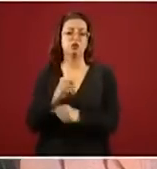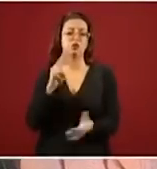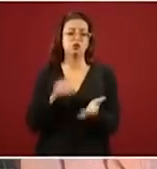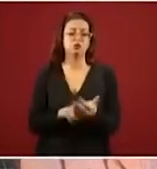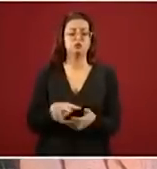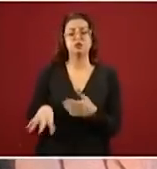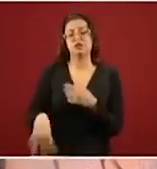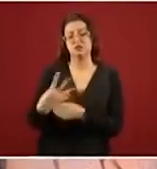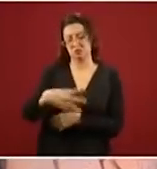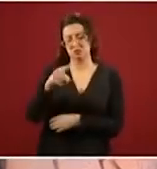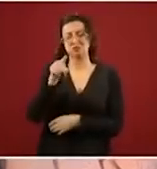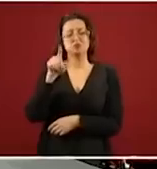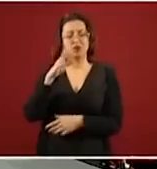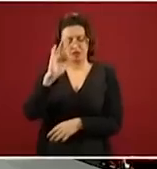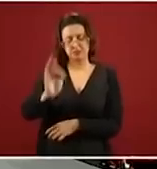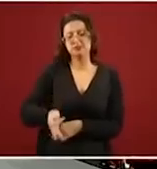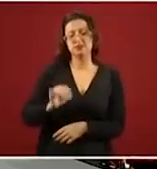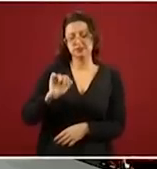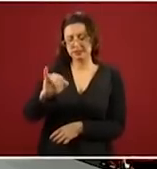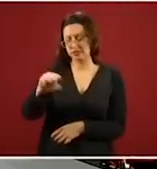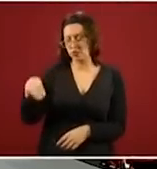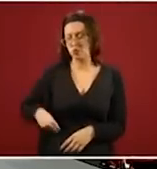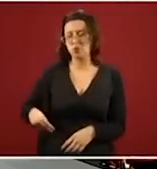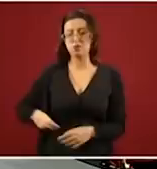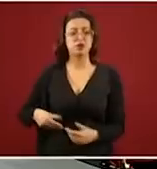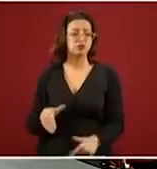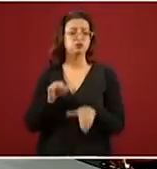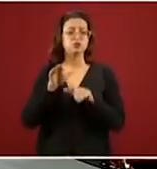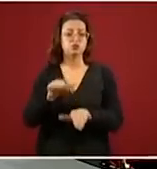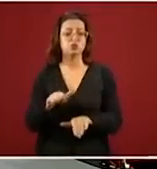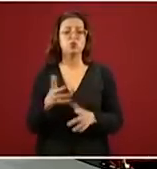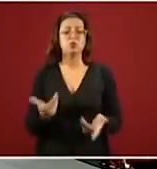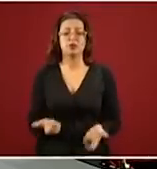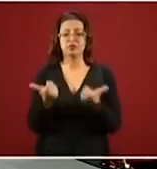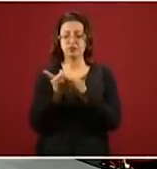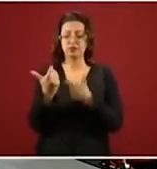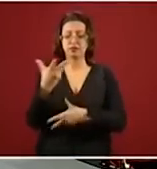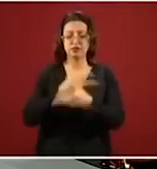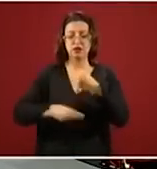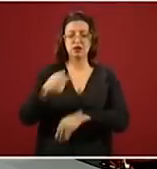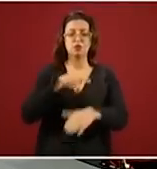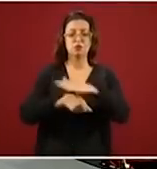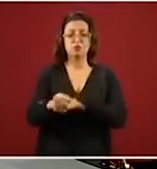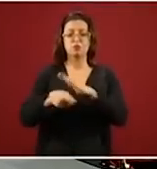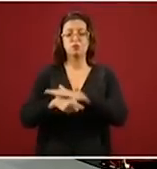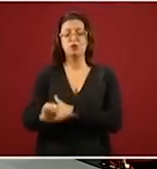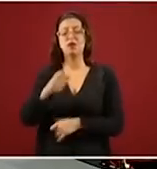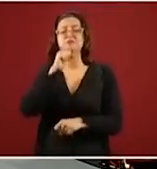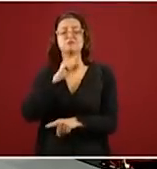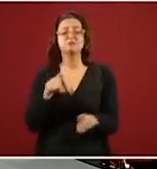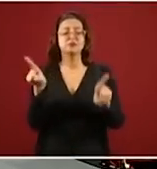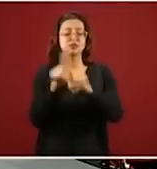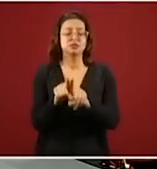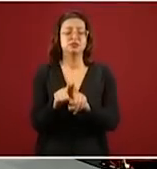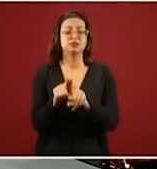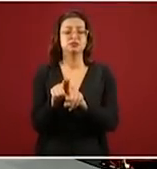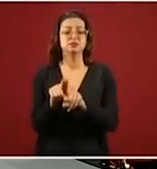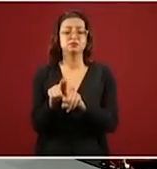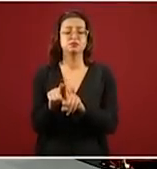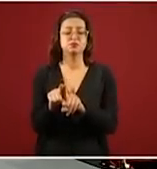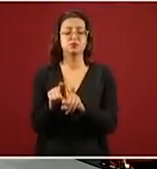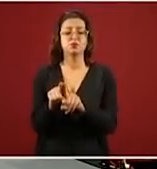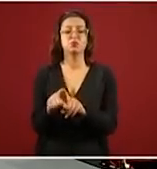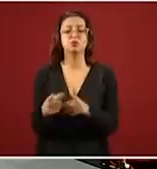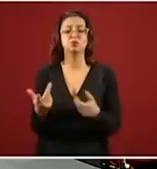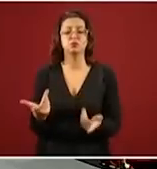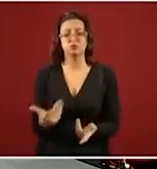declaró culpable de temas que tienen que ver con traslado ilegal de dinero y también de todas que tiene que ver con el